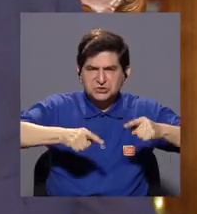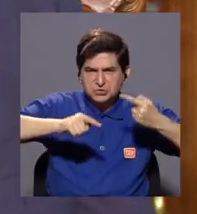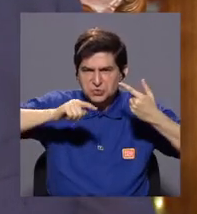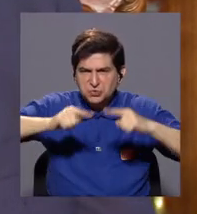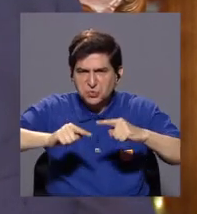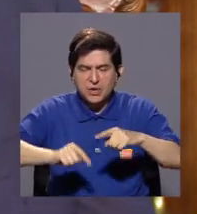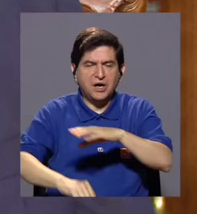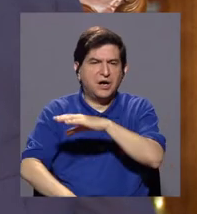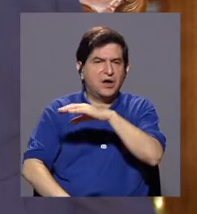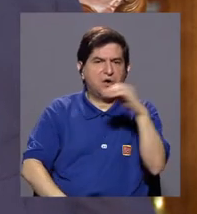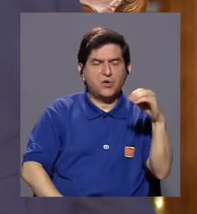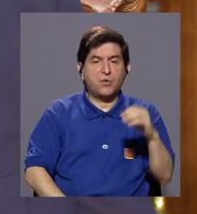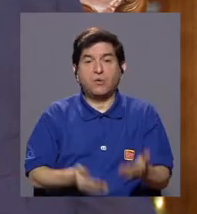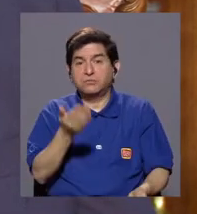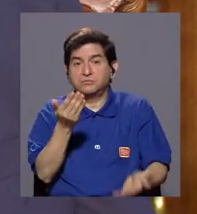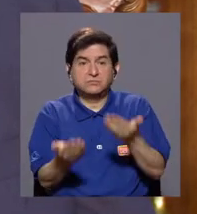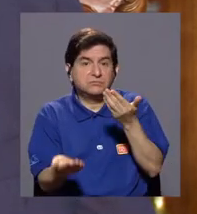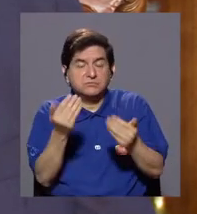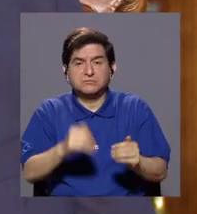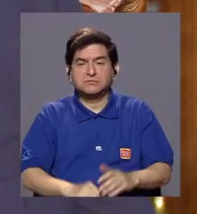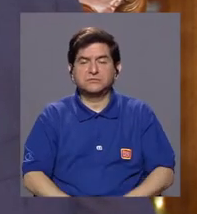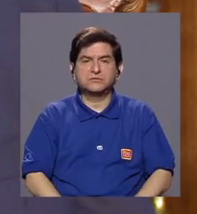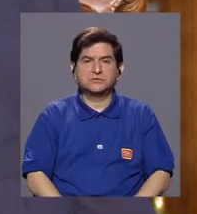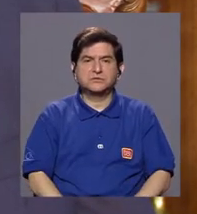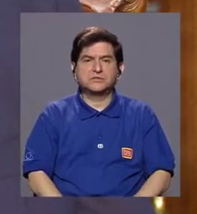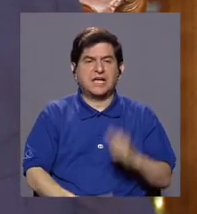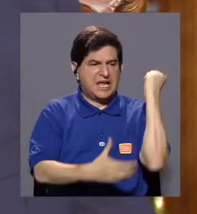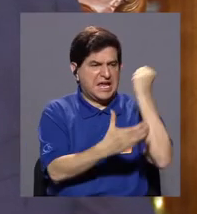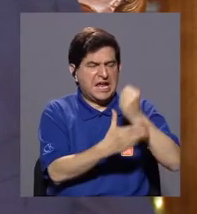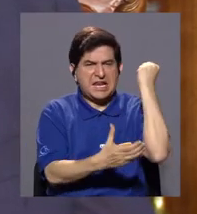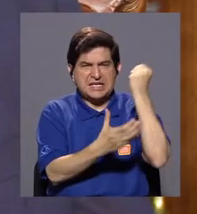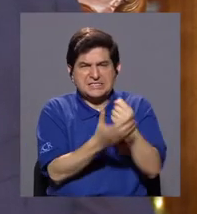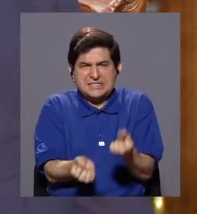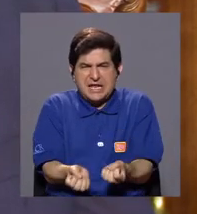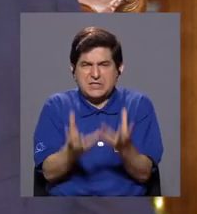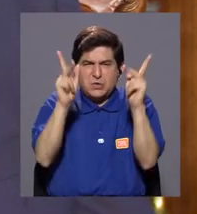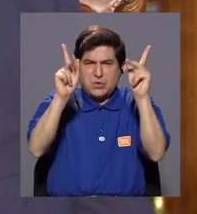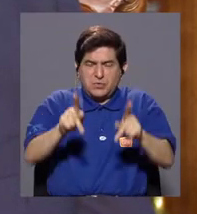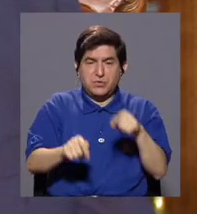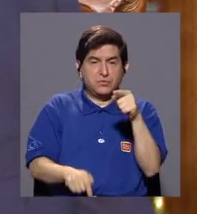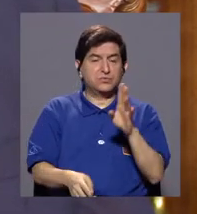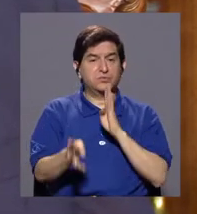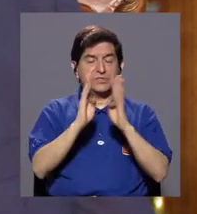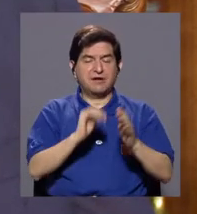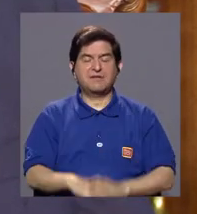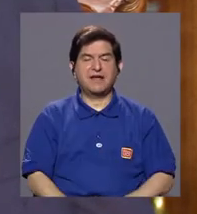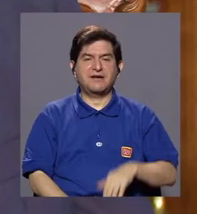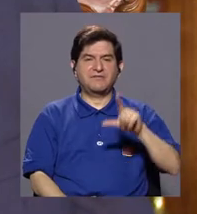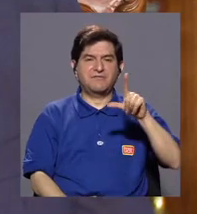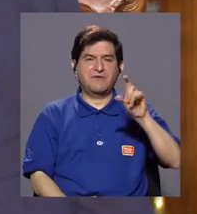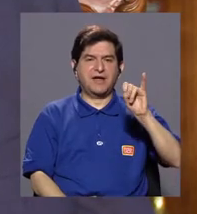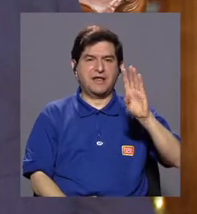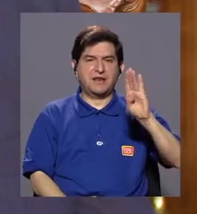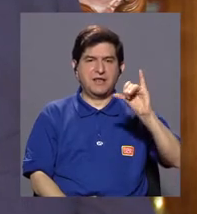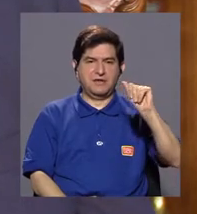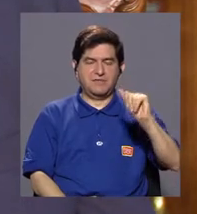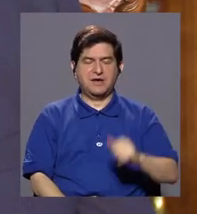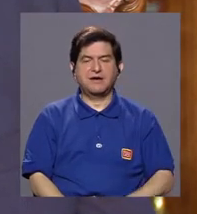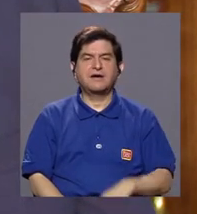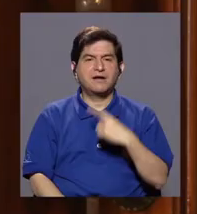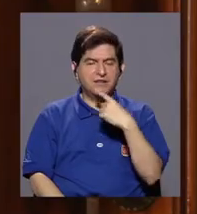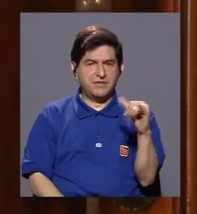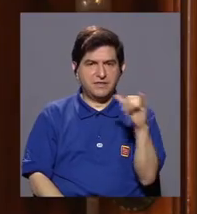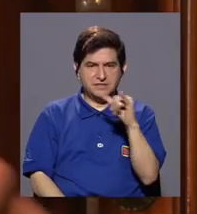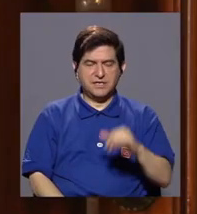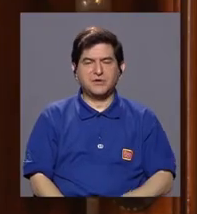tortura, incluso el genocidio. Usted hablaba de Libia,